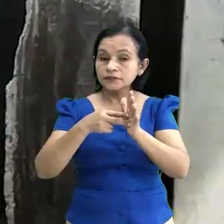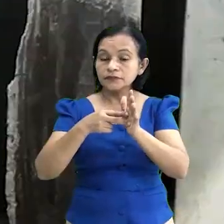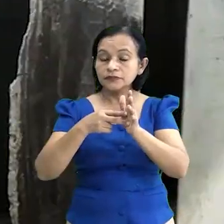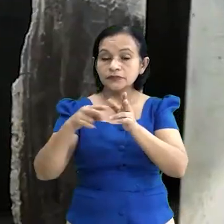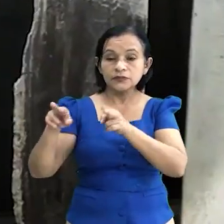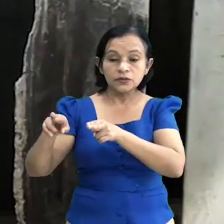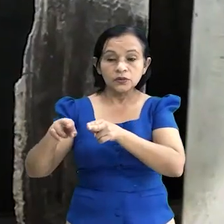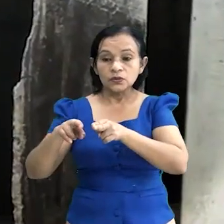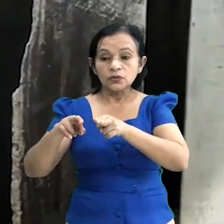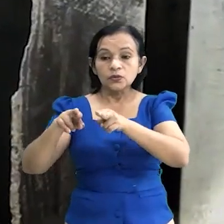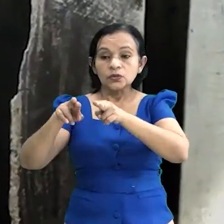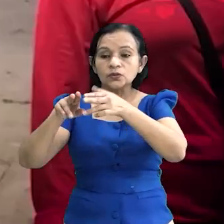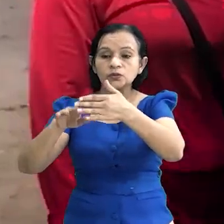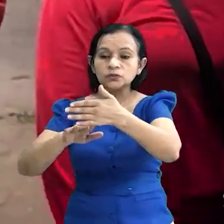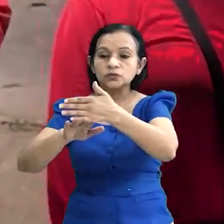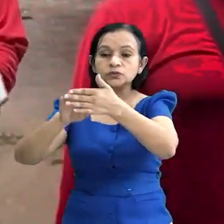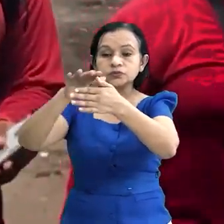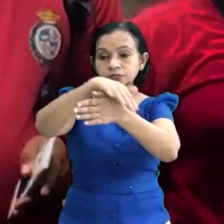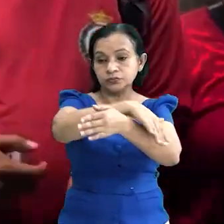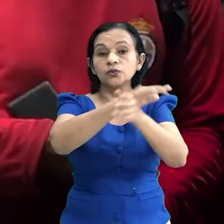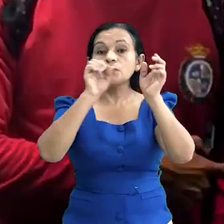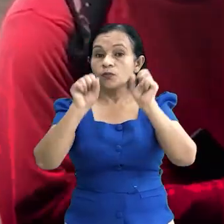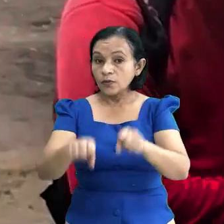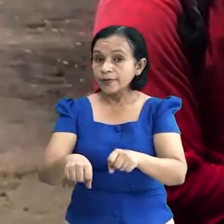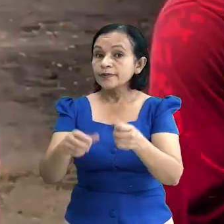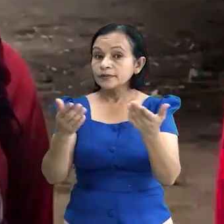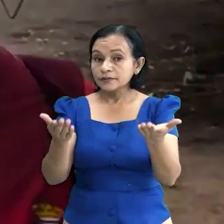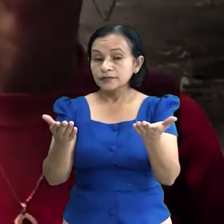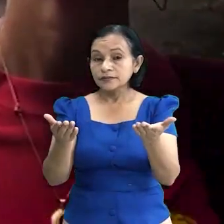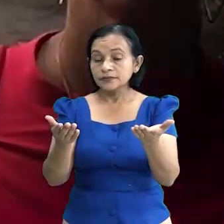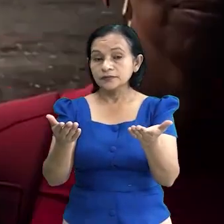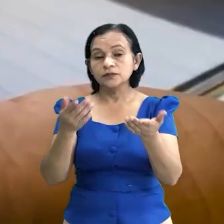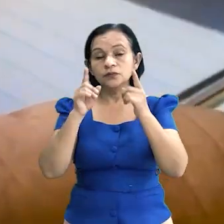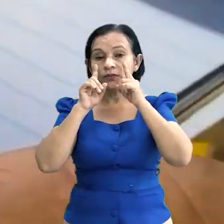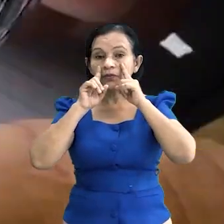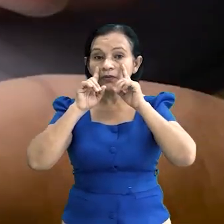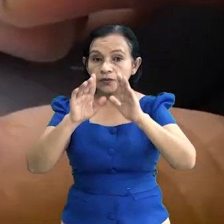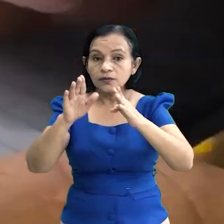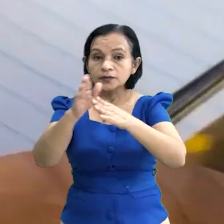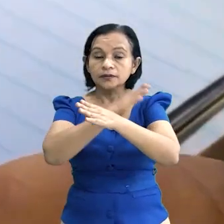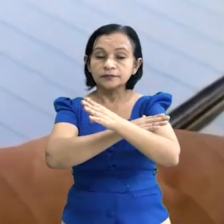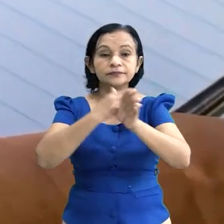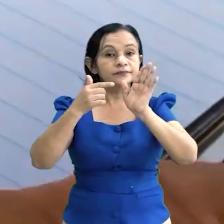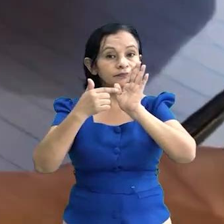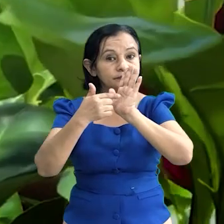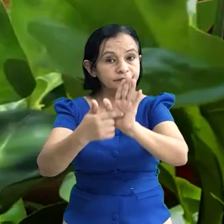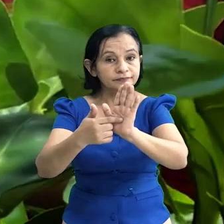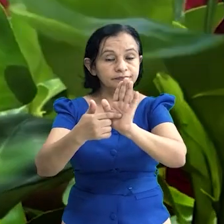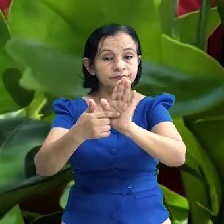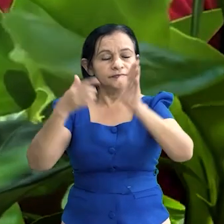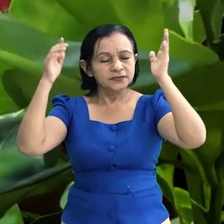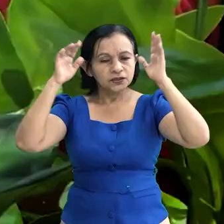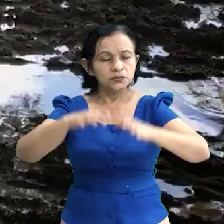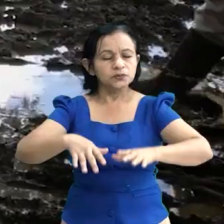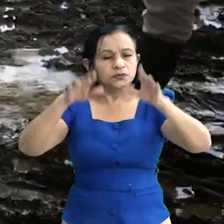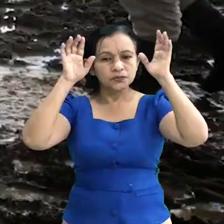desborde de las aguas de la represa Las Canoas. La prevención que tenemos es, por ejemplo, ahorita con las constantes